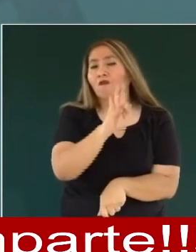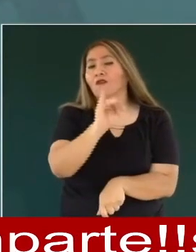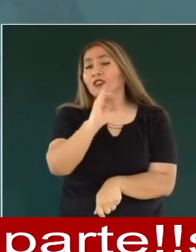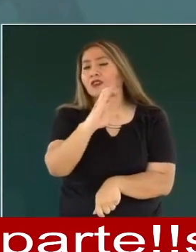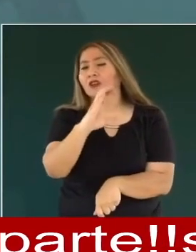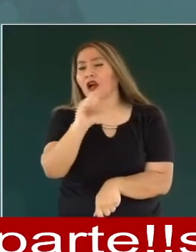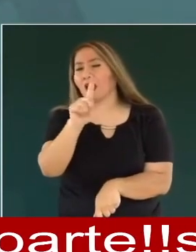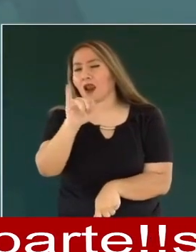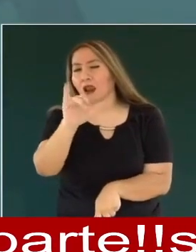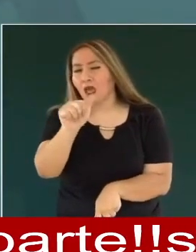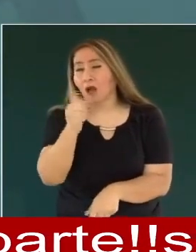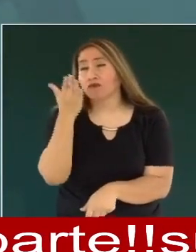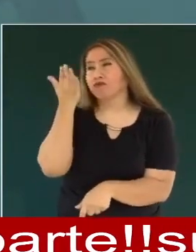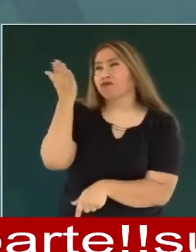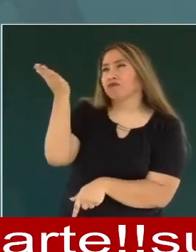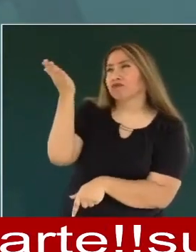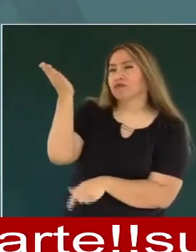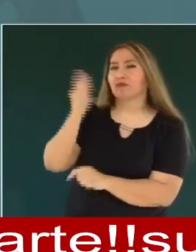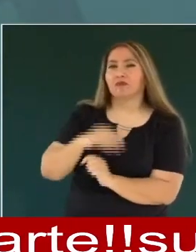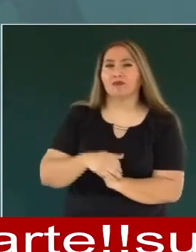va a solicitar.